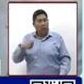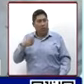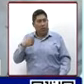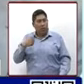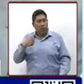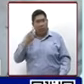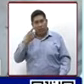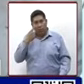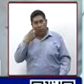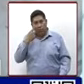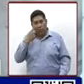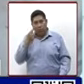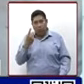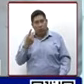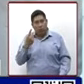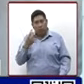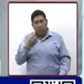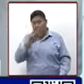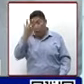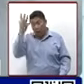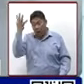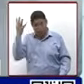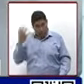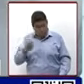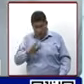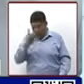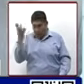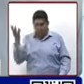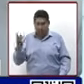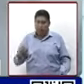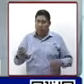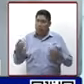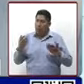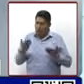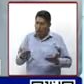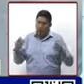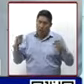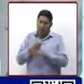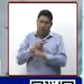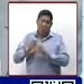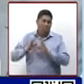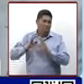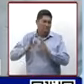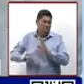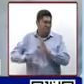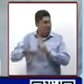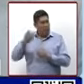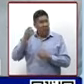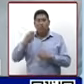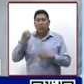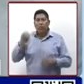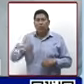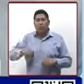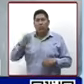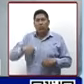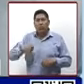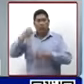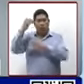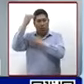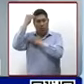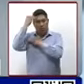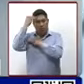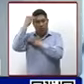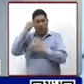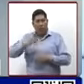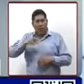conocido esos amparos son, por supuesto, contradictorias, irregulares, ¿no? Tenemos jueces en Santa Cruz que disponen